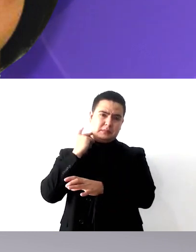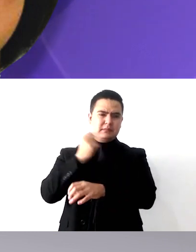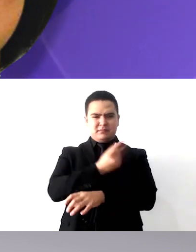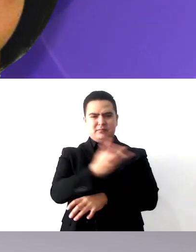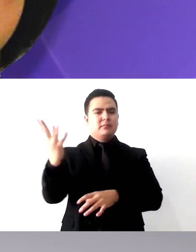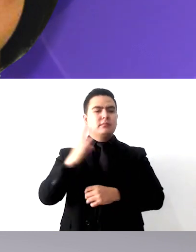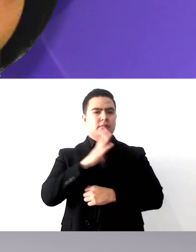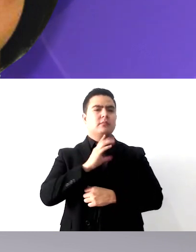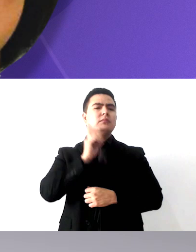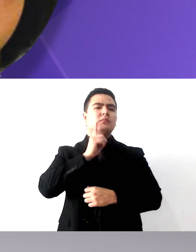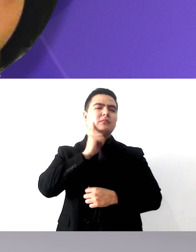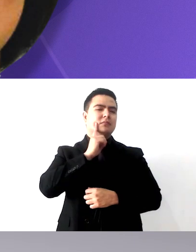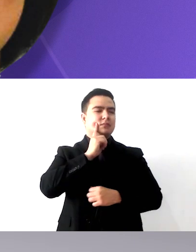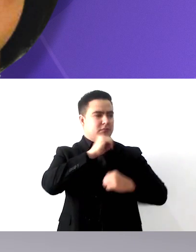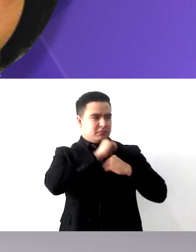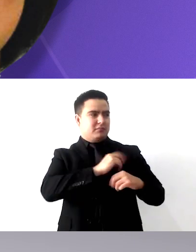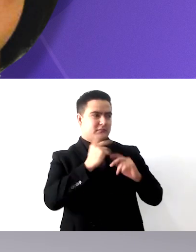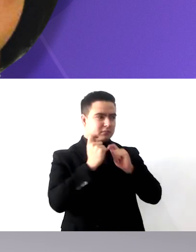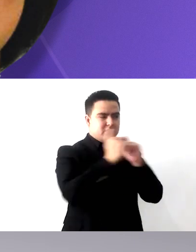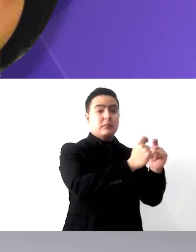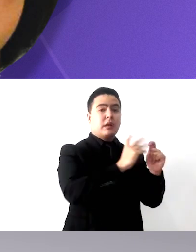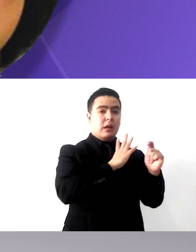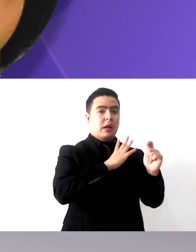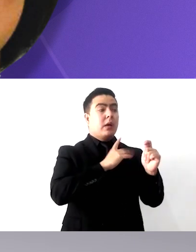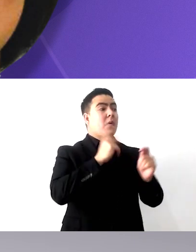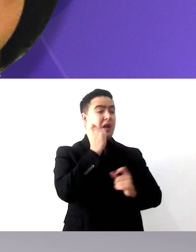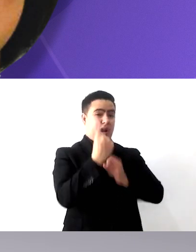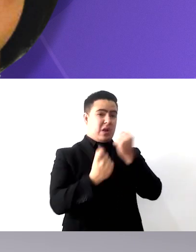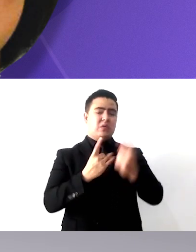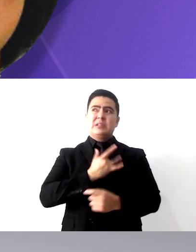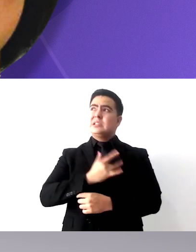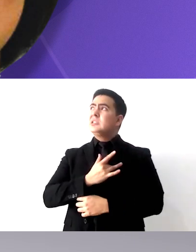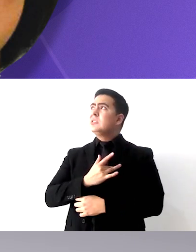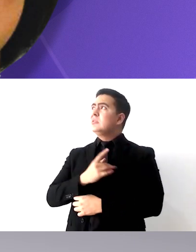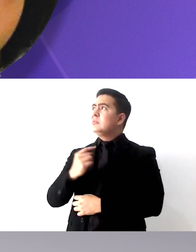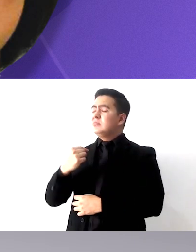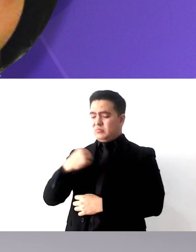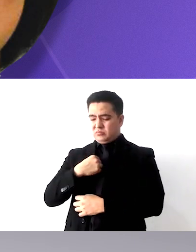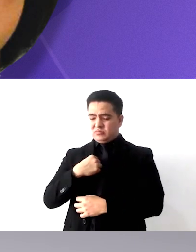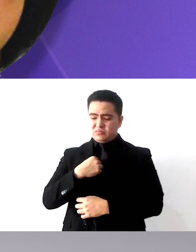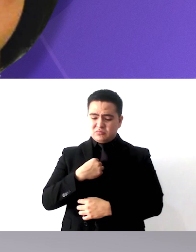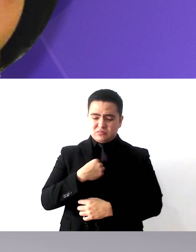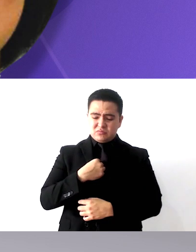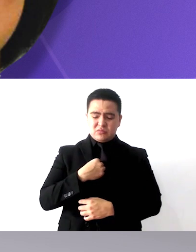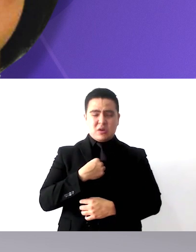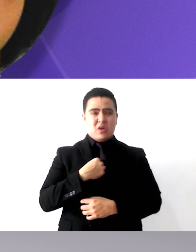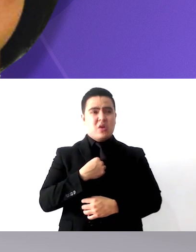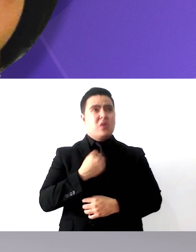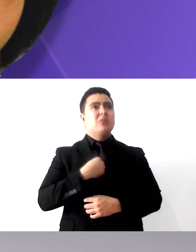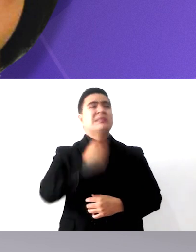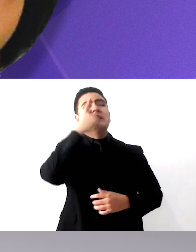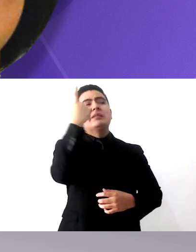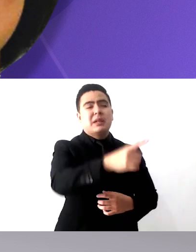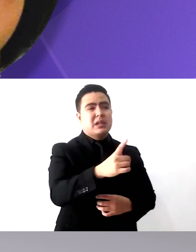de ellas tienen miedo a denunciar los actos de violencia política por razón de género. ¿Qué pueden hacer las mujeres a